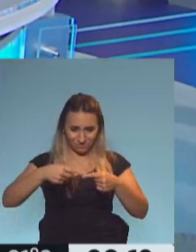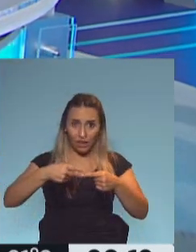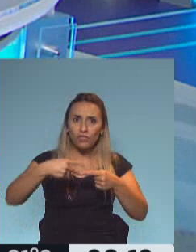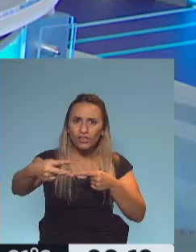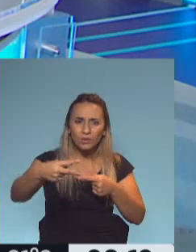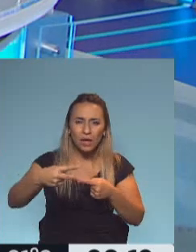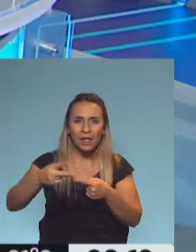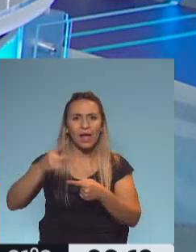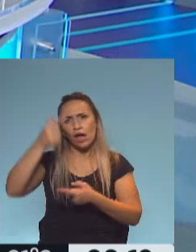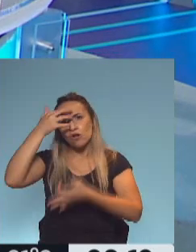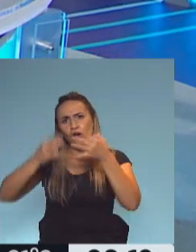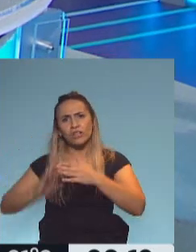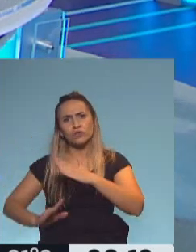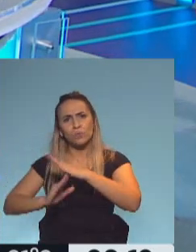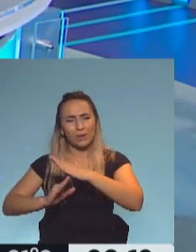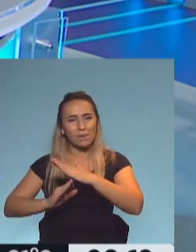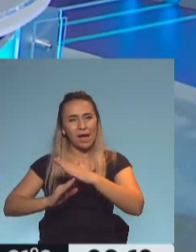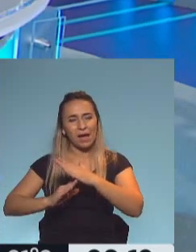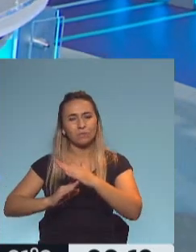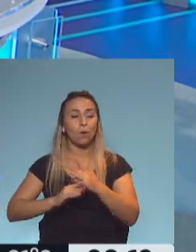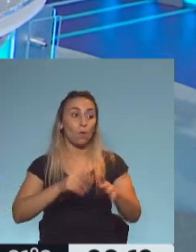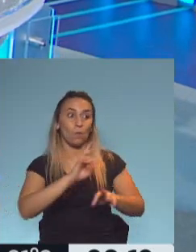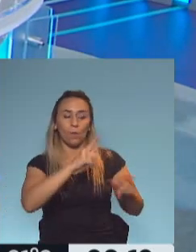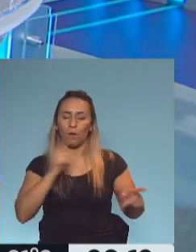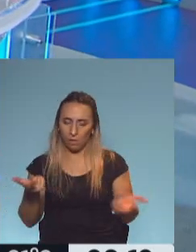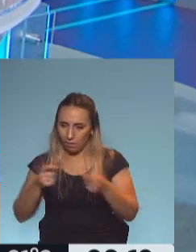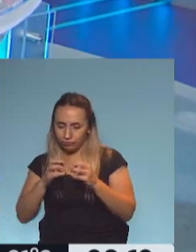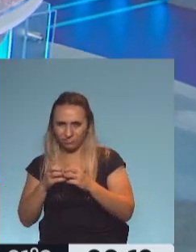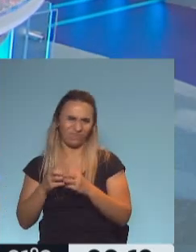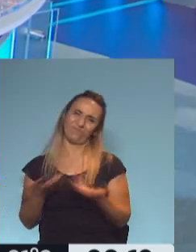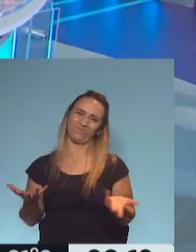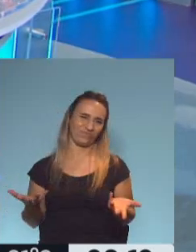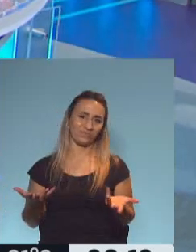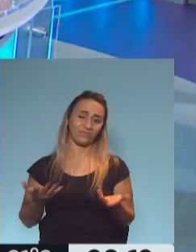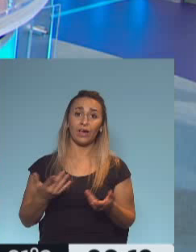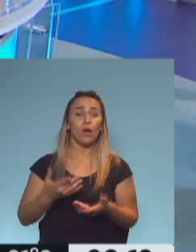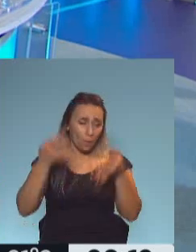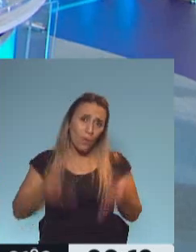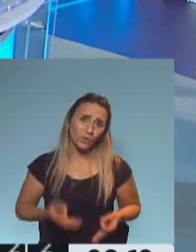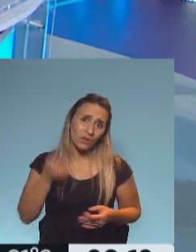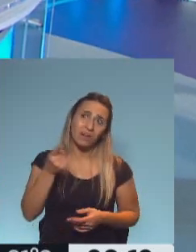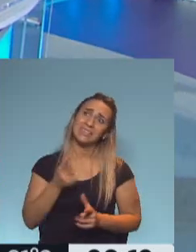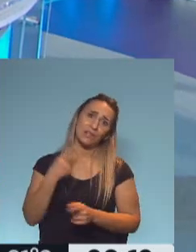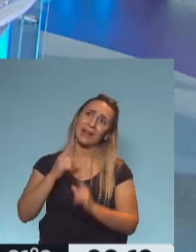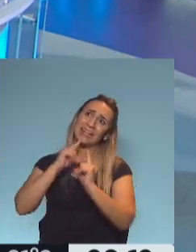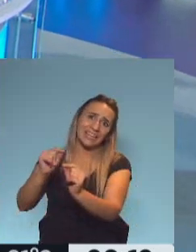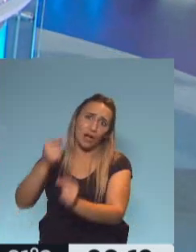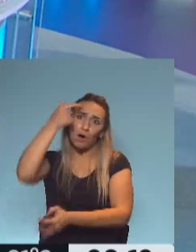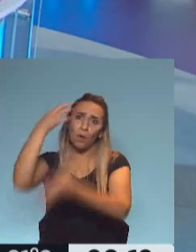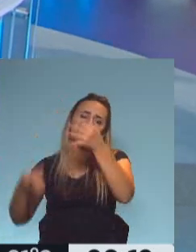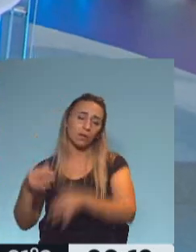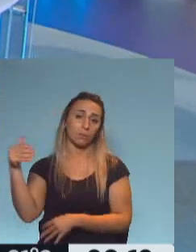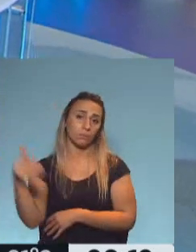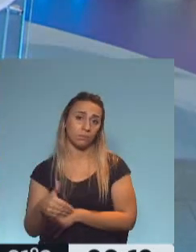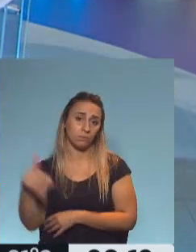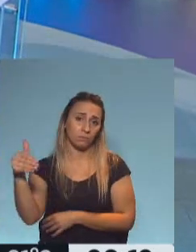la Corte Suprema pueda expedirse. Sobre todo porque si hay una crítica que se le puede hacer permanentemente a la justicia es su lentitud, ¿no? Claro. Sí, claro. Es la velocidad con la que maneja algunos